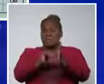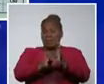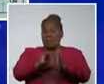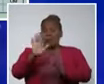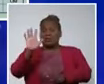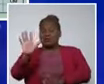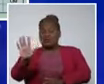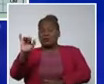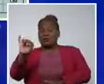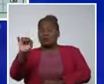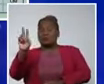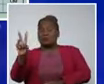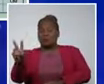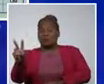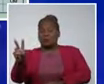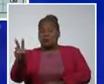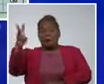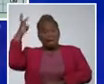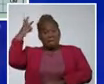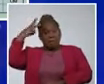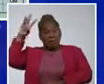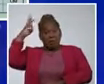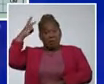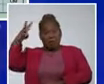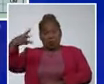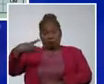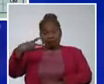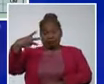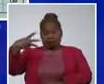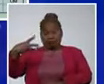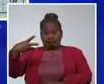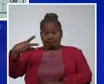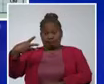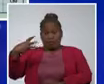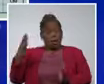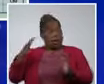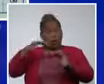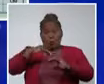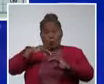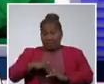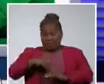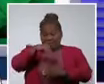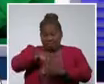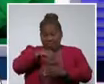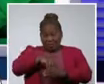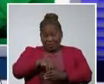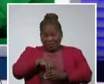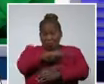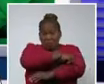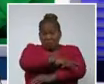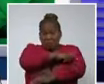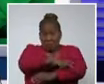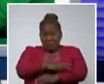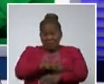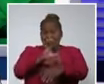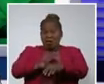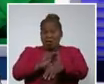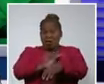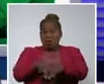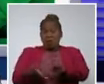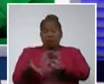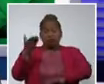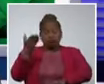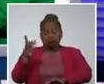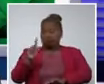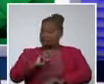257.562. México, aunque no está entre los países con mayor número de casos, sin embargo sí con